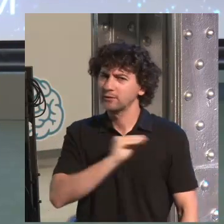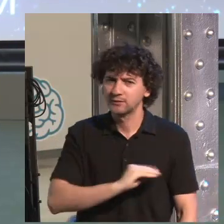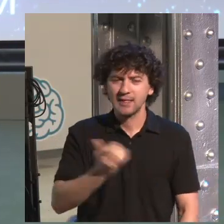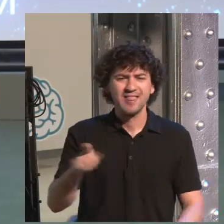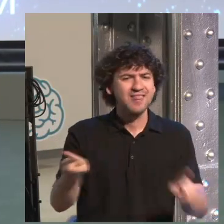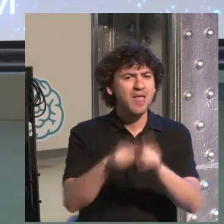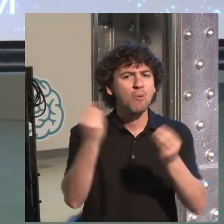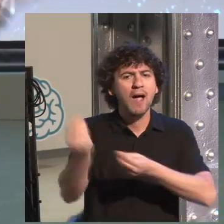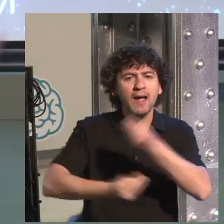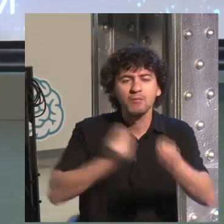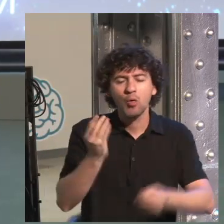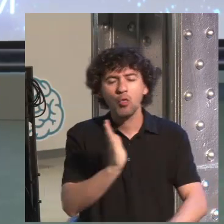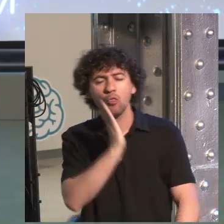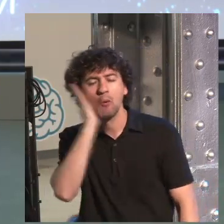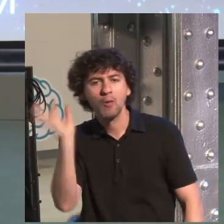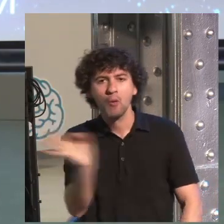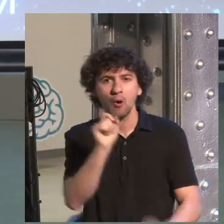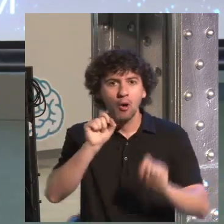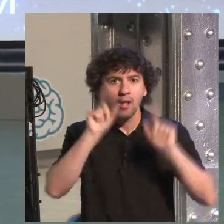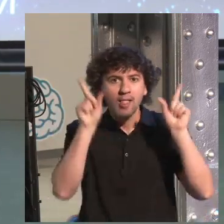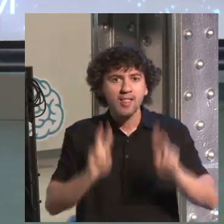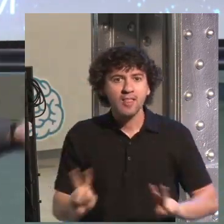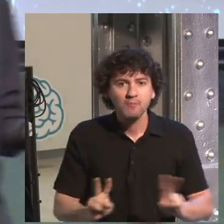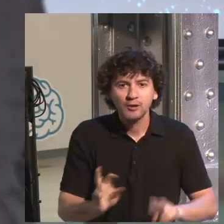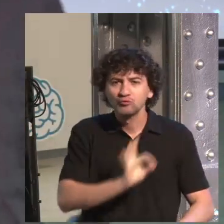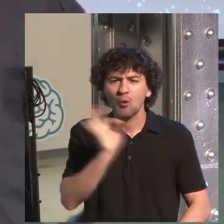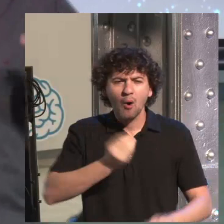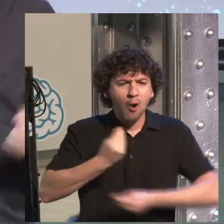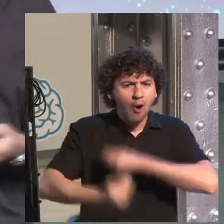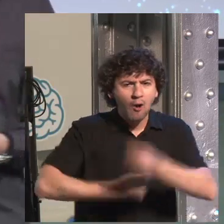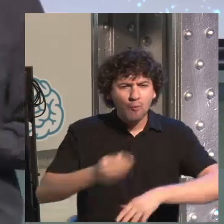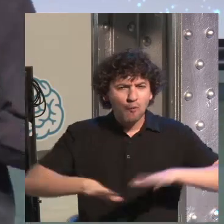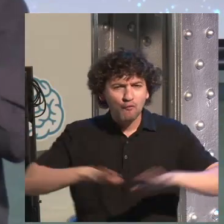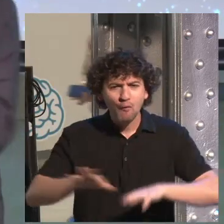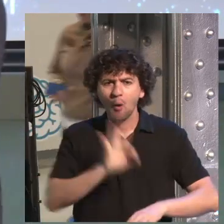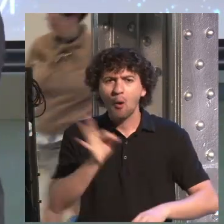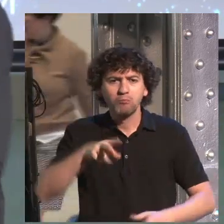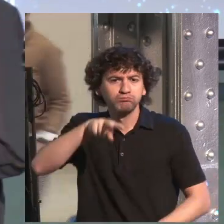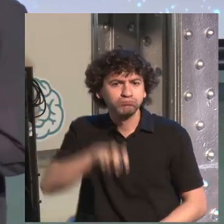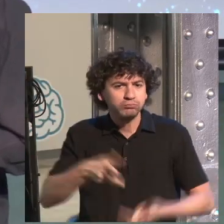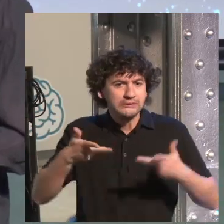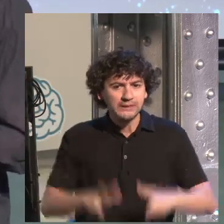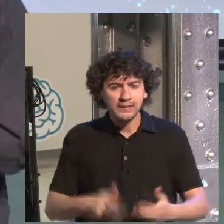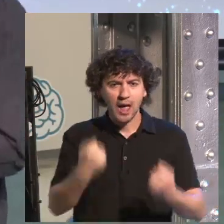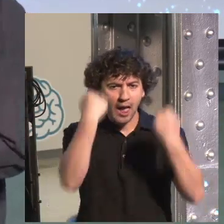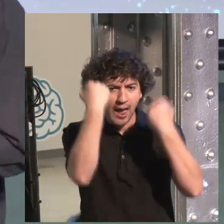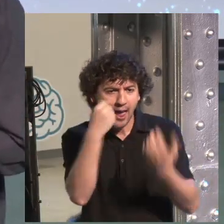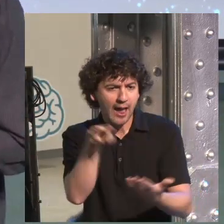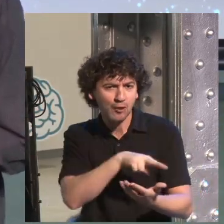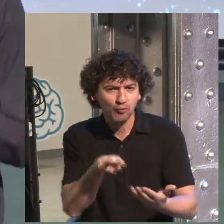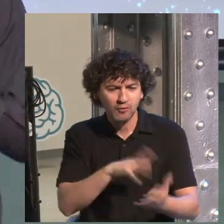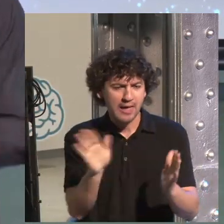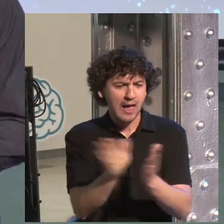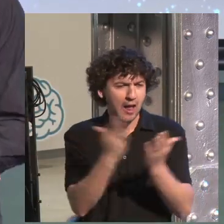si estáis dormidos o estáis despiertos, si estáis teniendo una gran actividad física o sentados, estudiando, leyendo